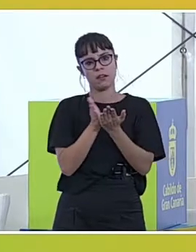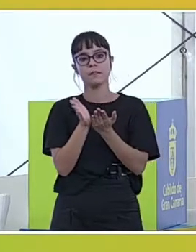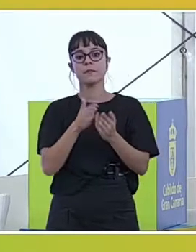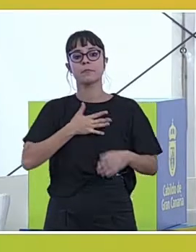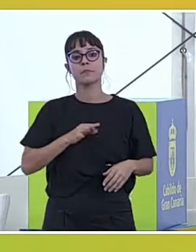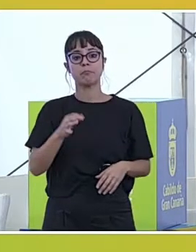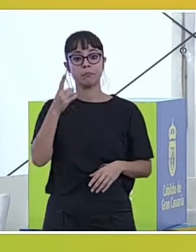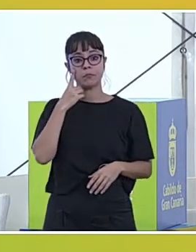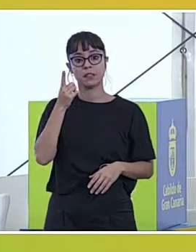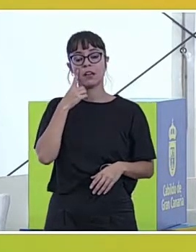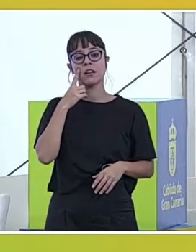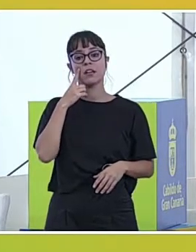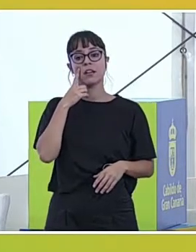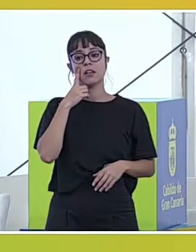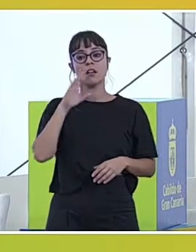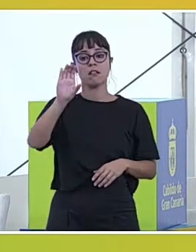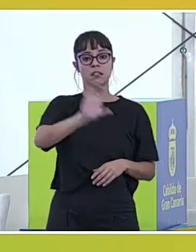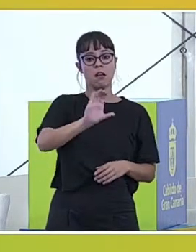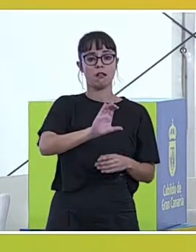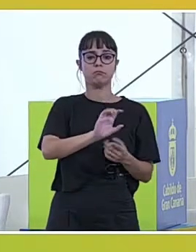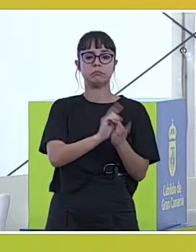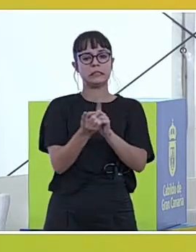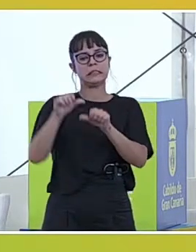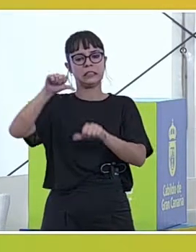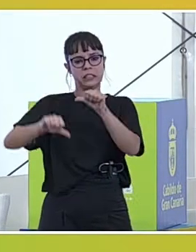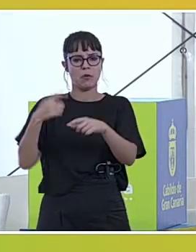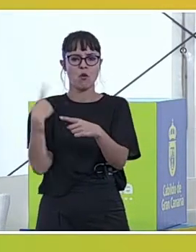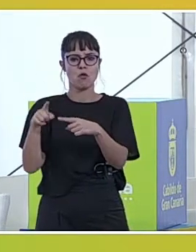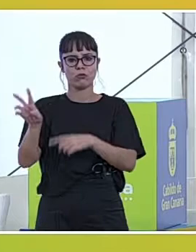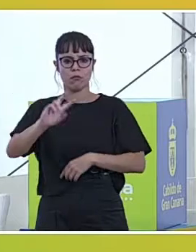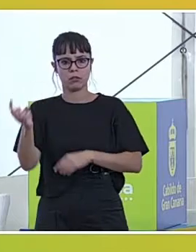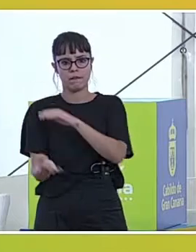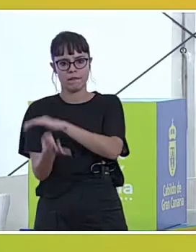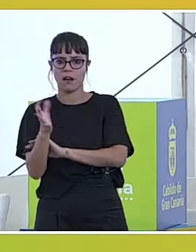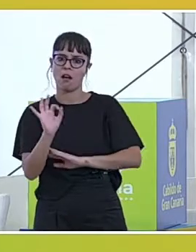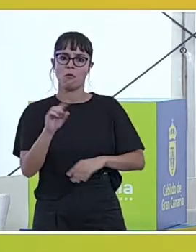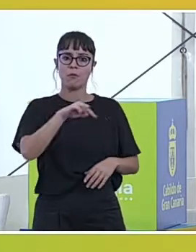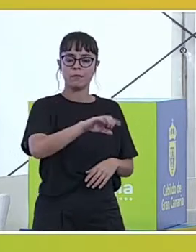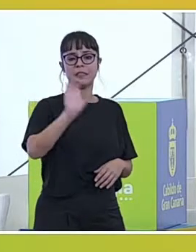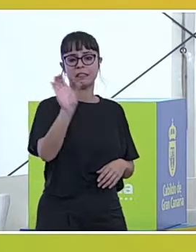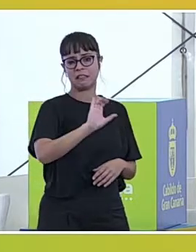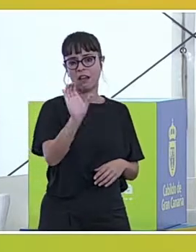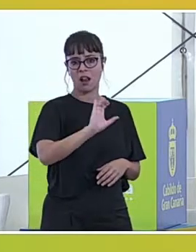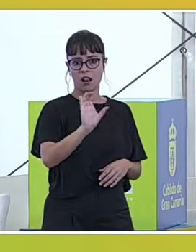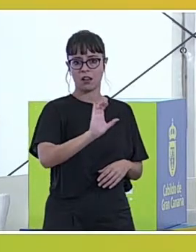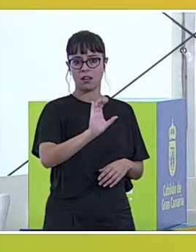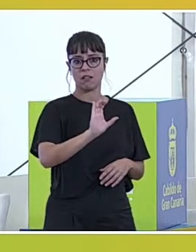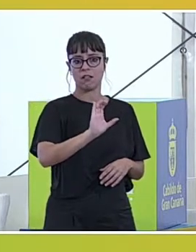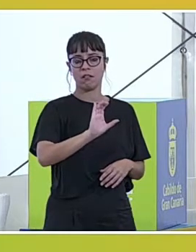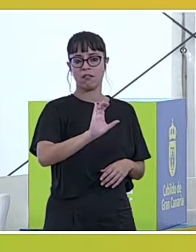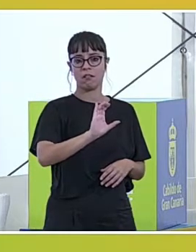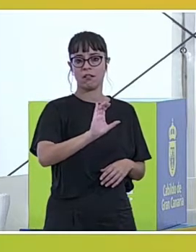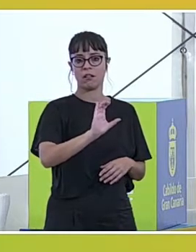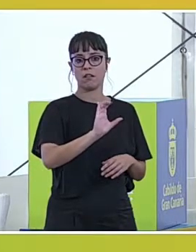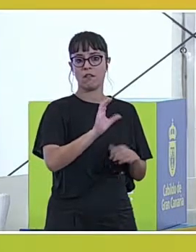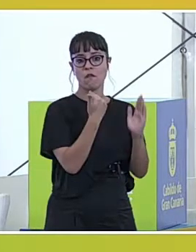sea subproductos de valor o aprovechando la alta salinidad de esa salmuera para producir energía, como veremos más adelante, y